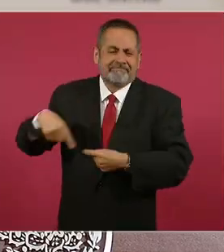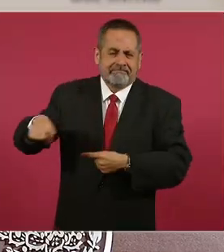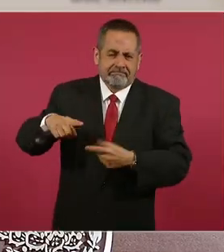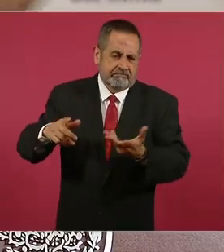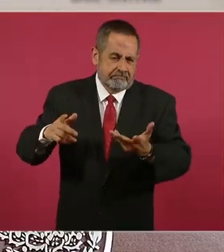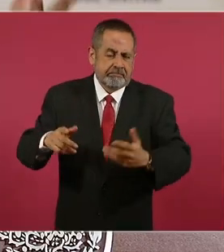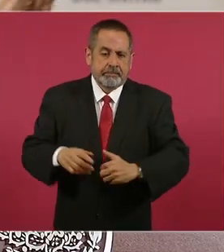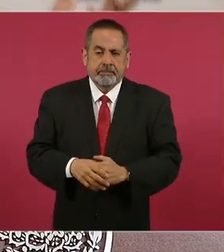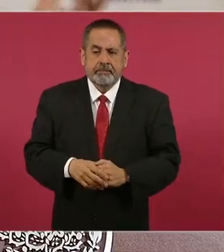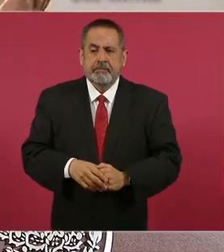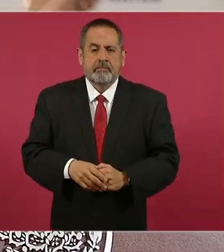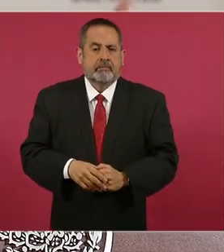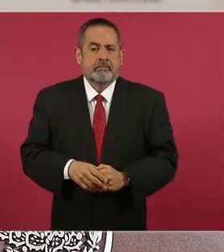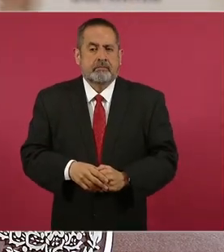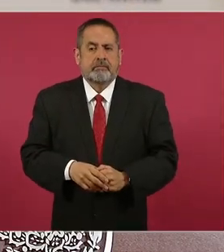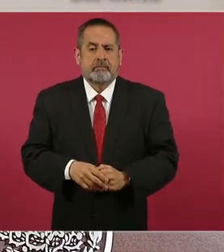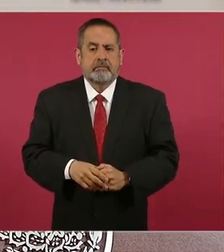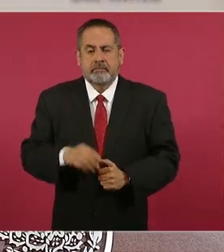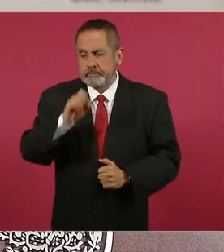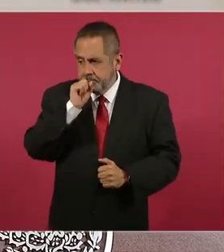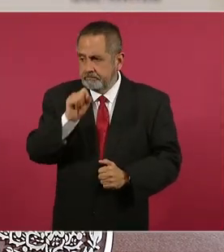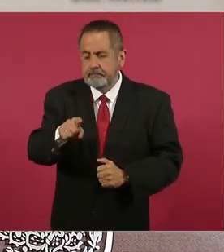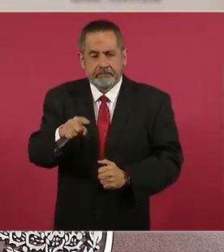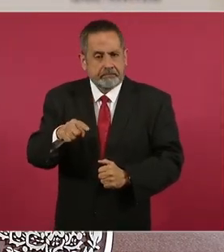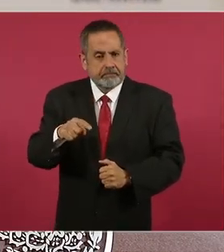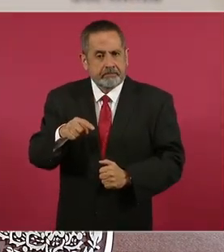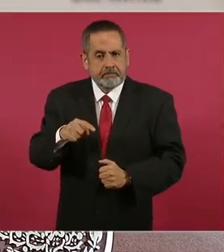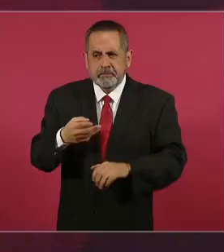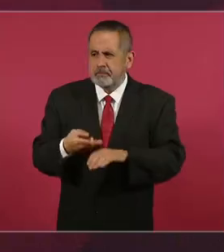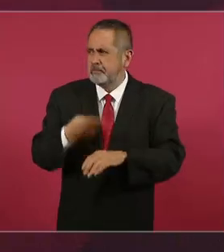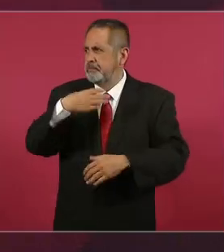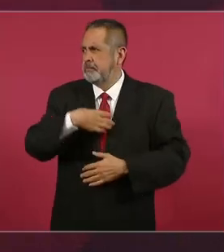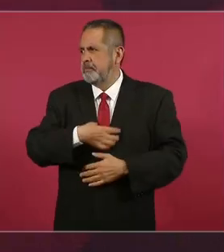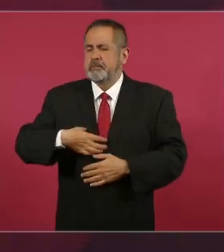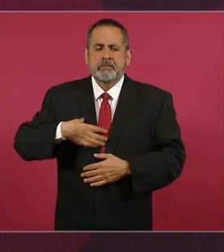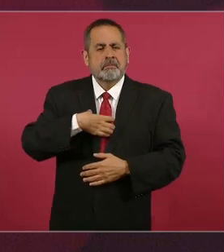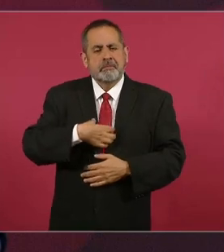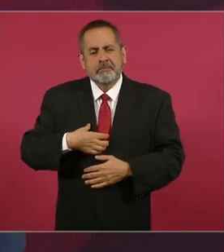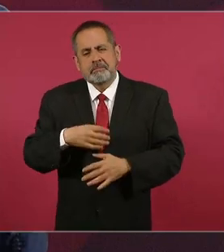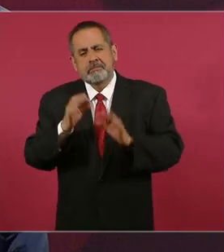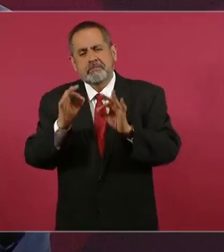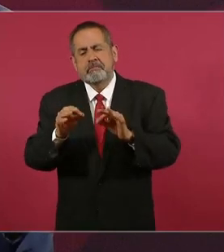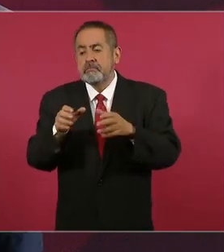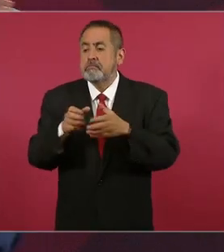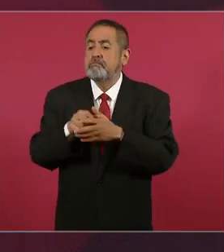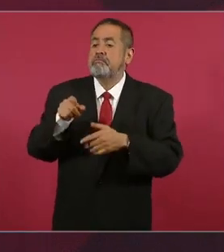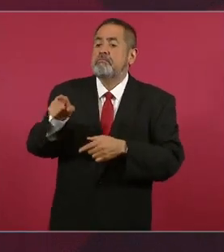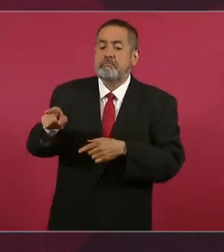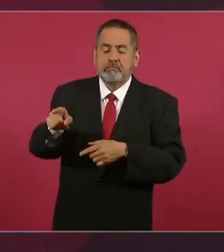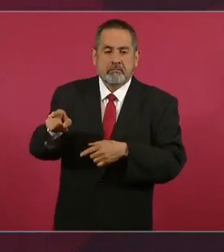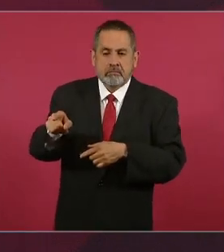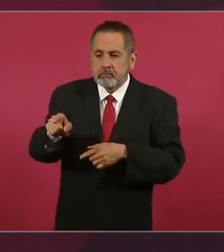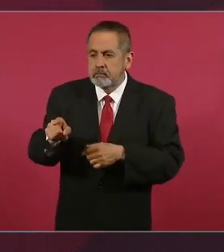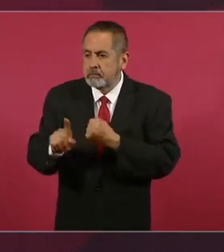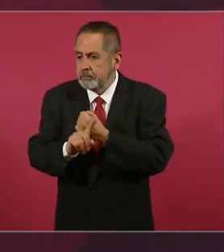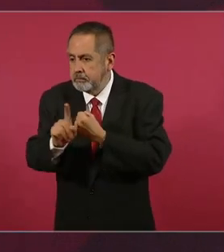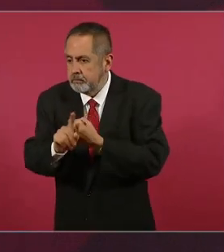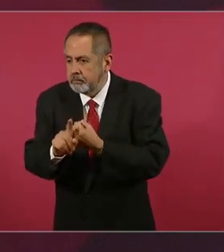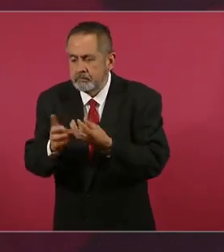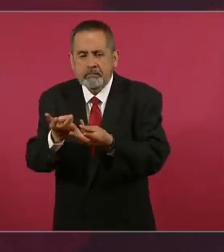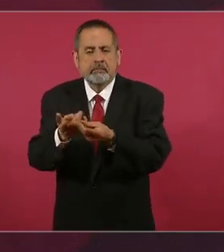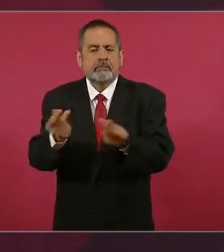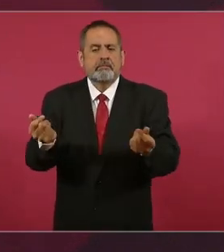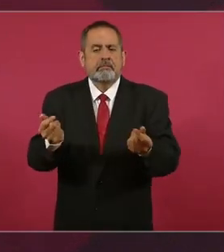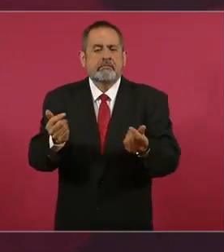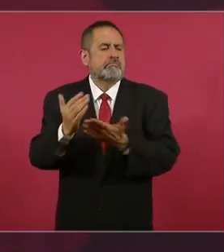y también estamos muy contentos en que se haya resuelto lo